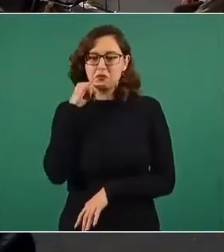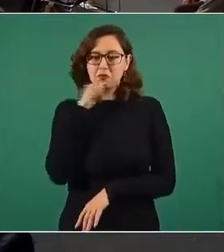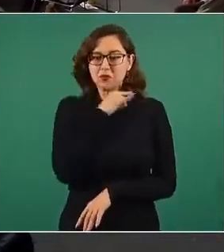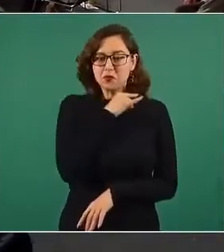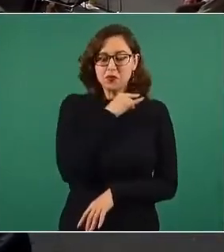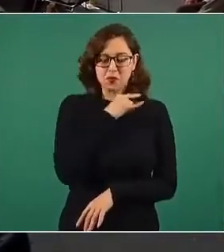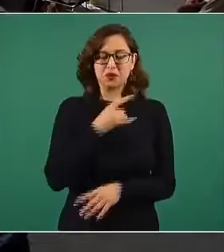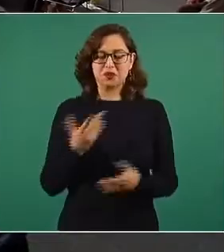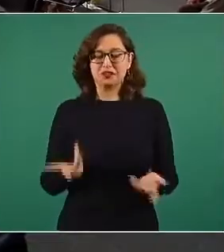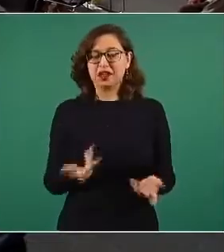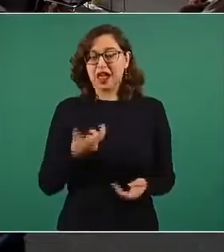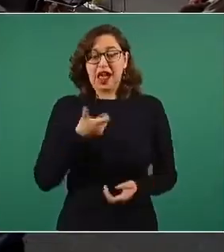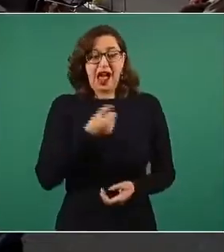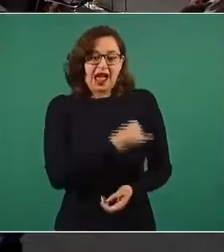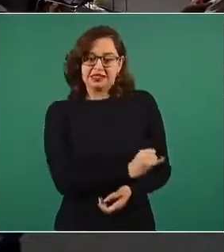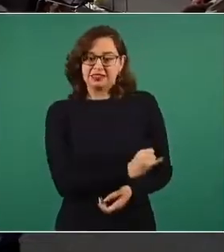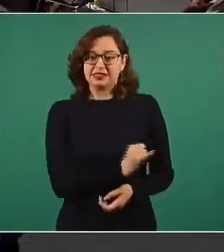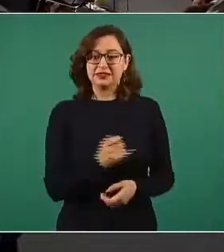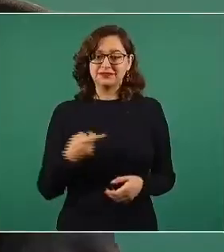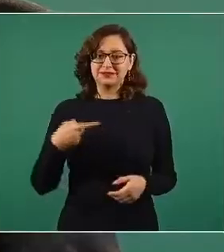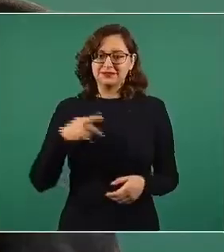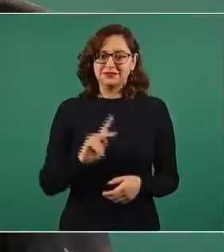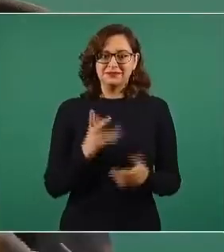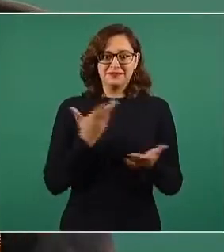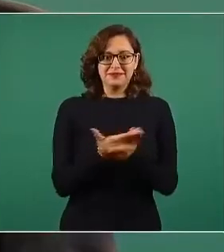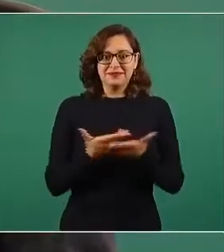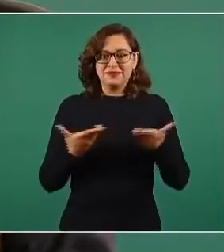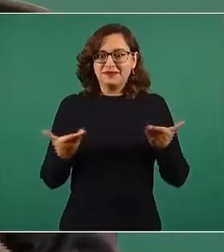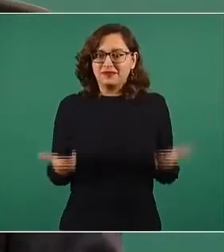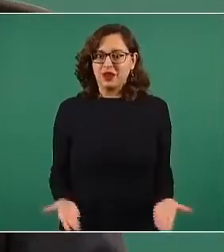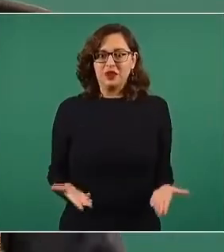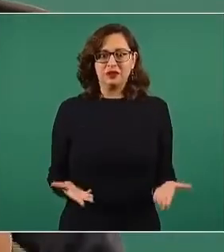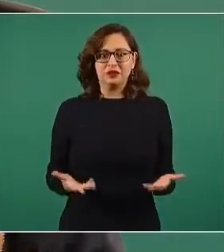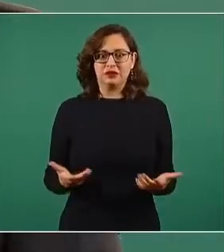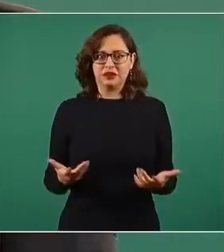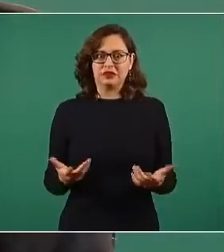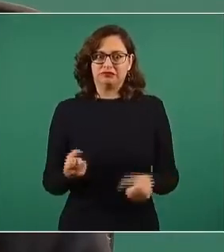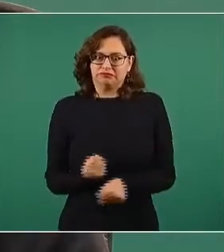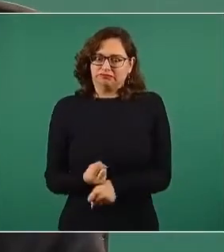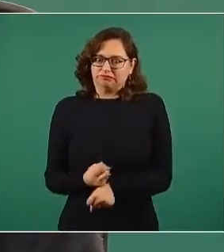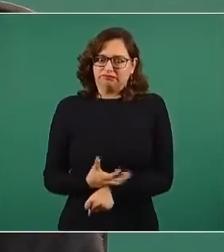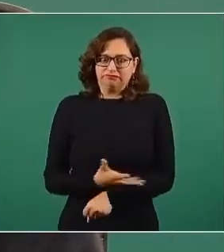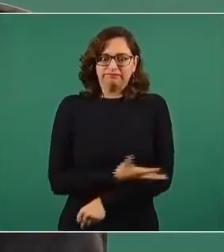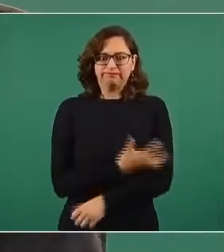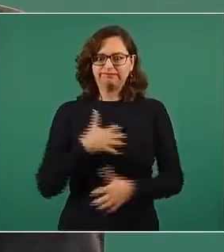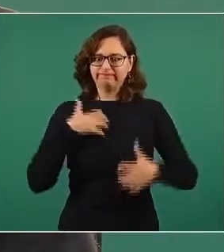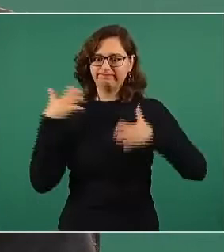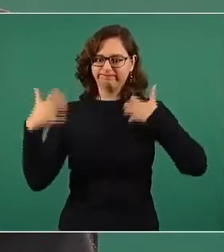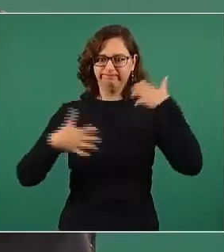y ahora, como están brotando las pasiones,